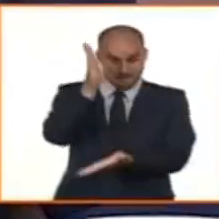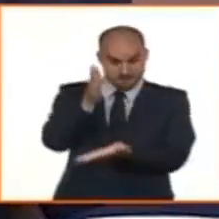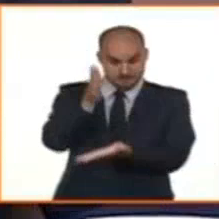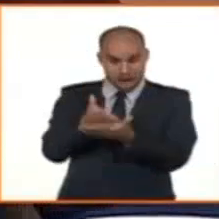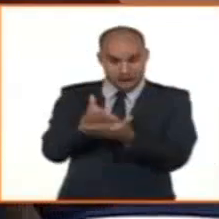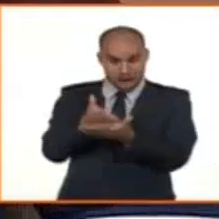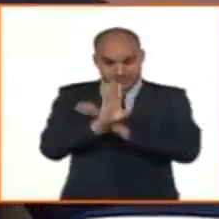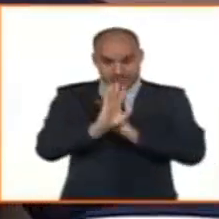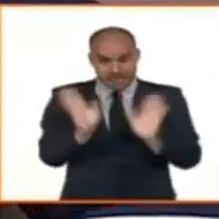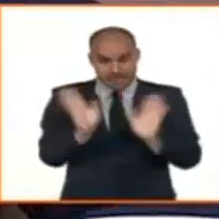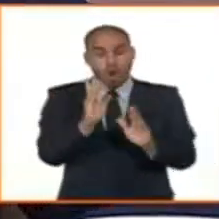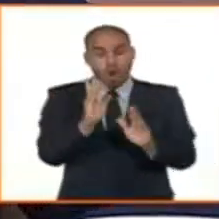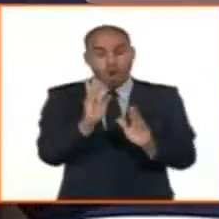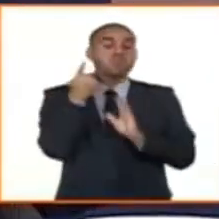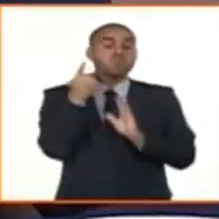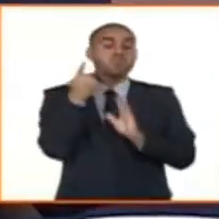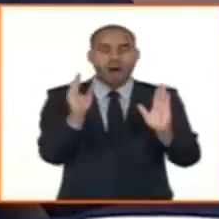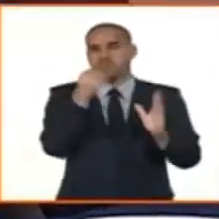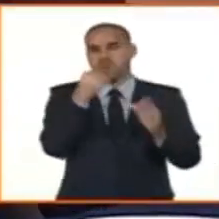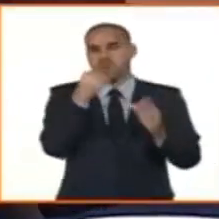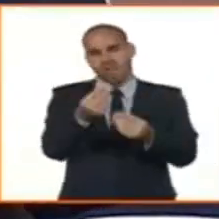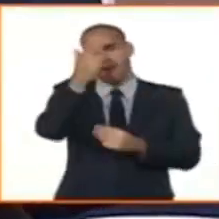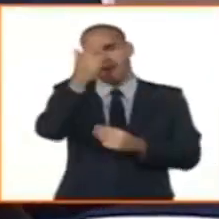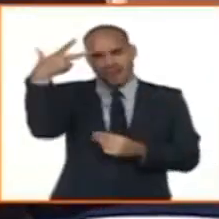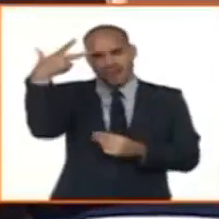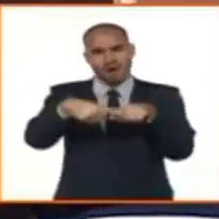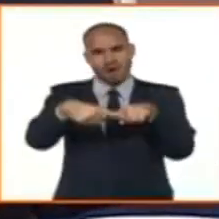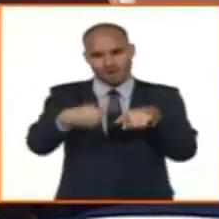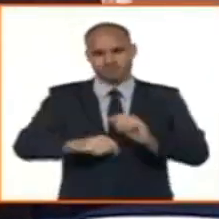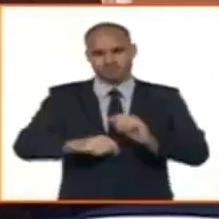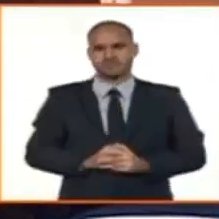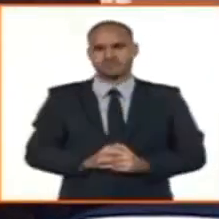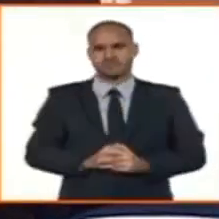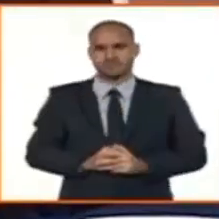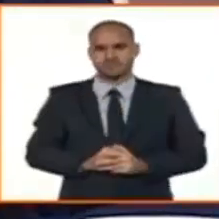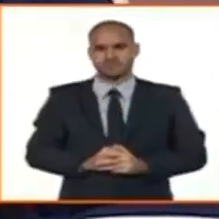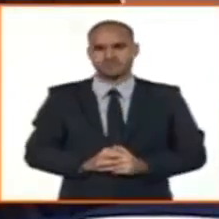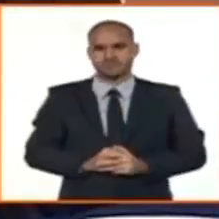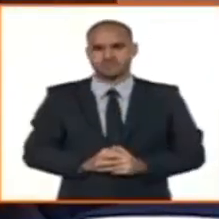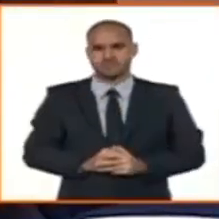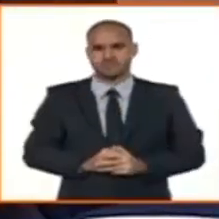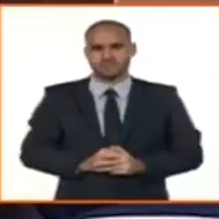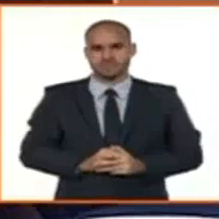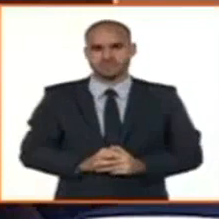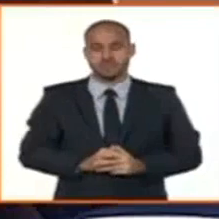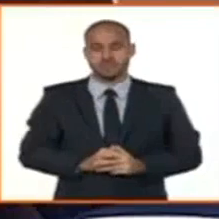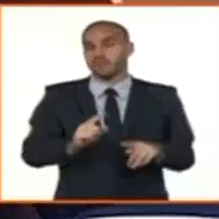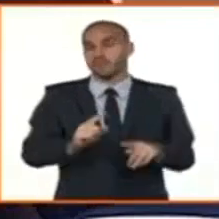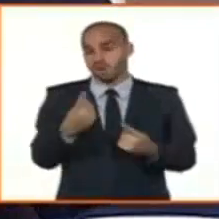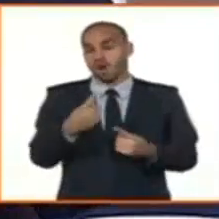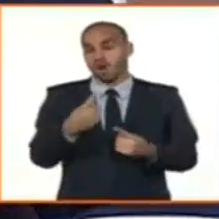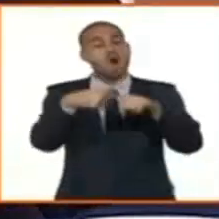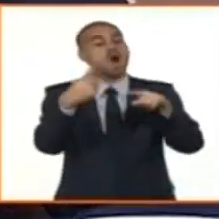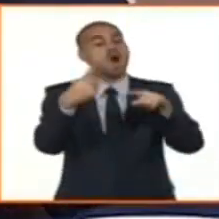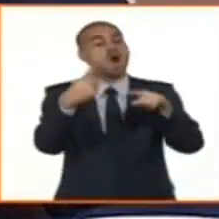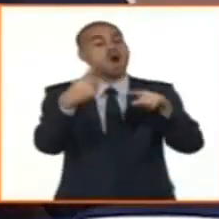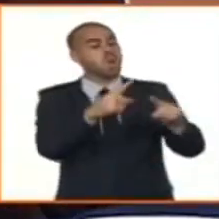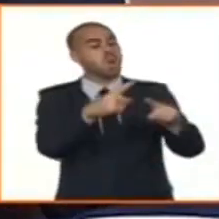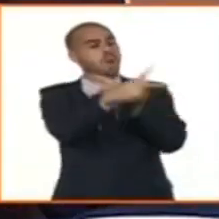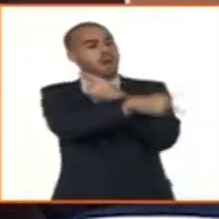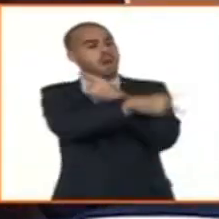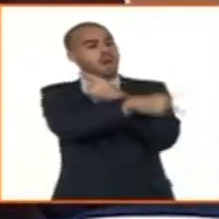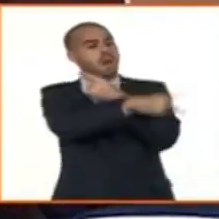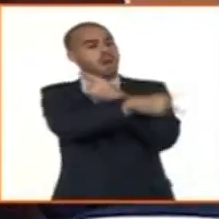ofrece beneficios a los migrantes cubanos que no ofrece ninguna otra, que no se le ofrece a los migrantes de ningún otro país. Y